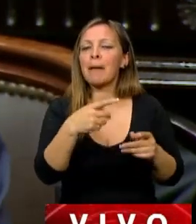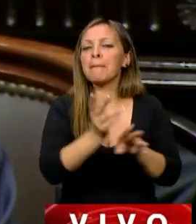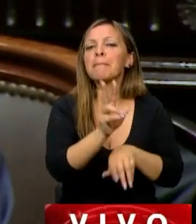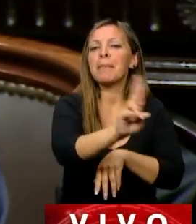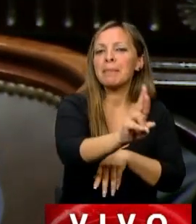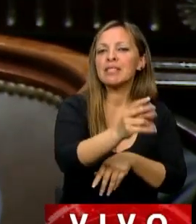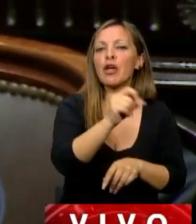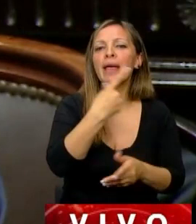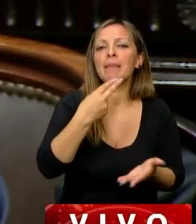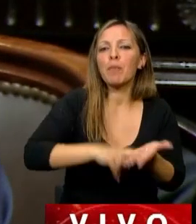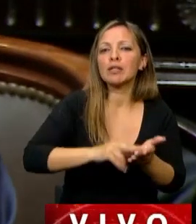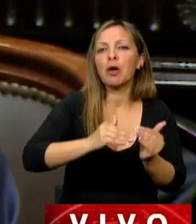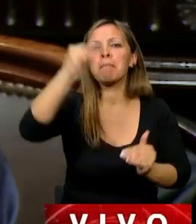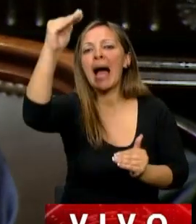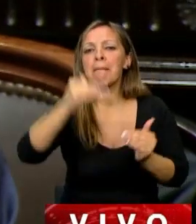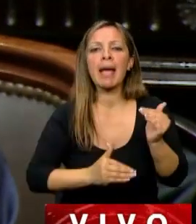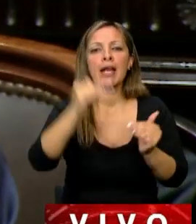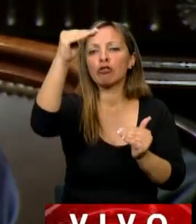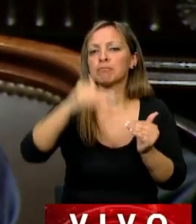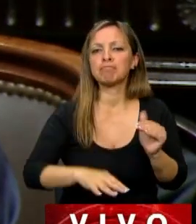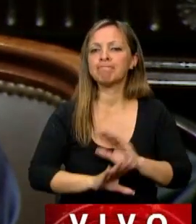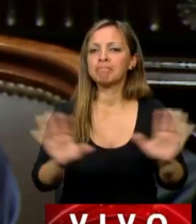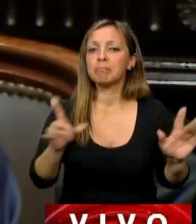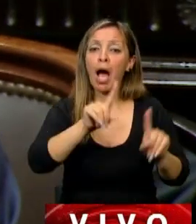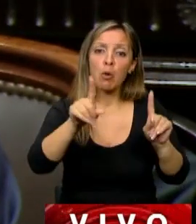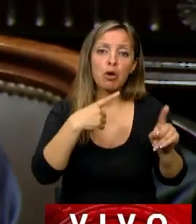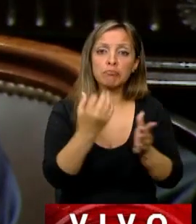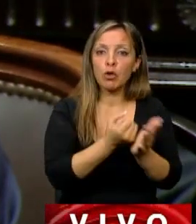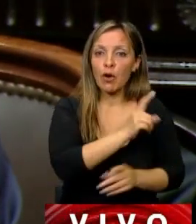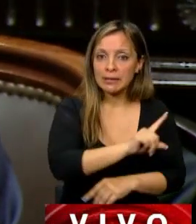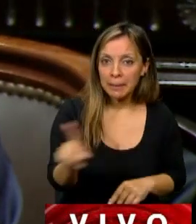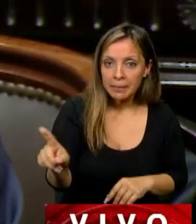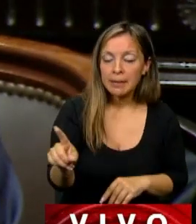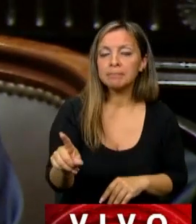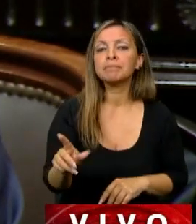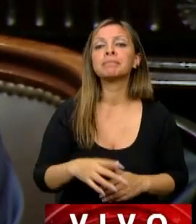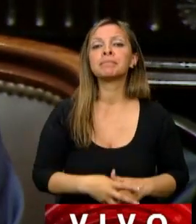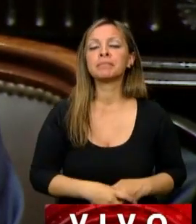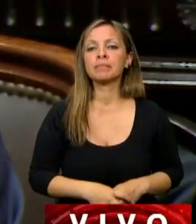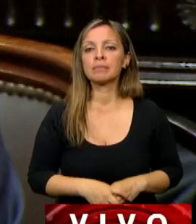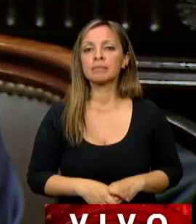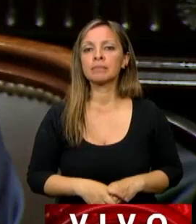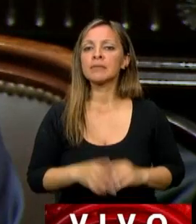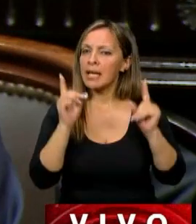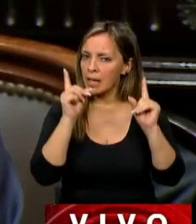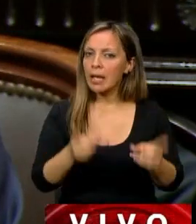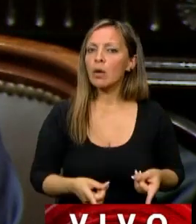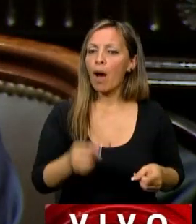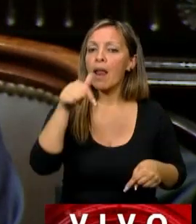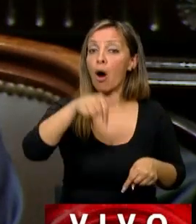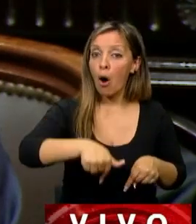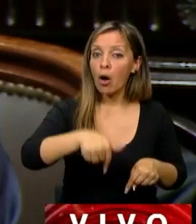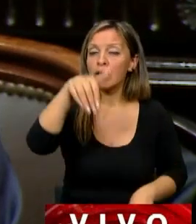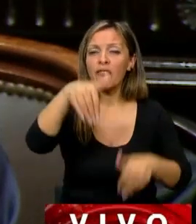seguir bajándolos como estaban establecidos en el acuerdo fiscal del 2017, lo que se está por votar